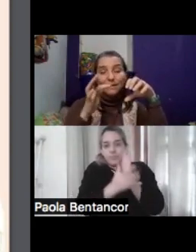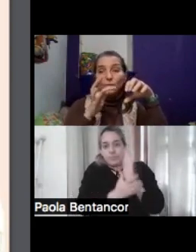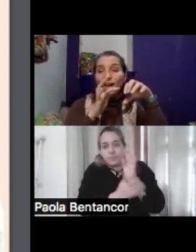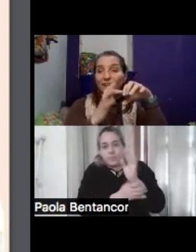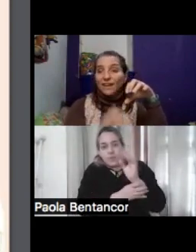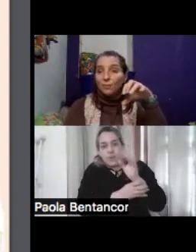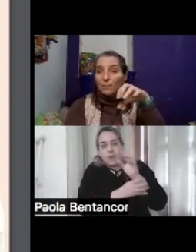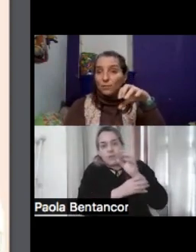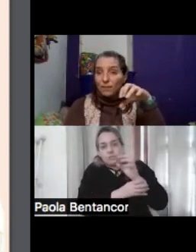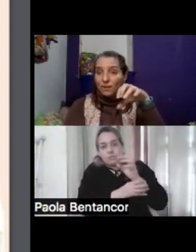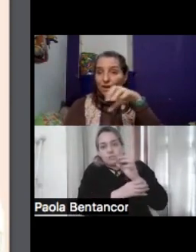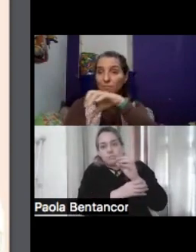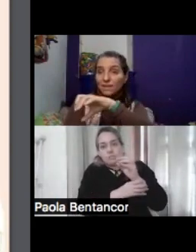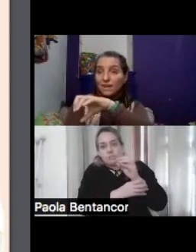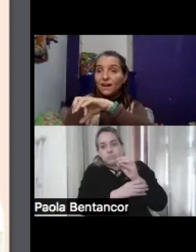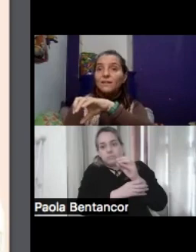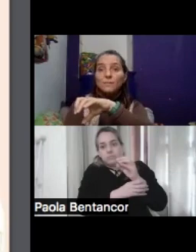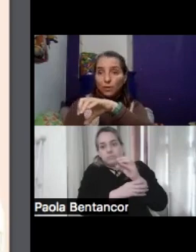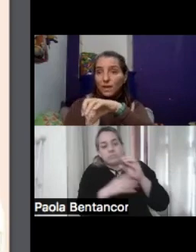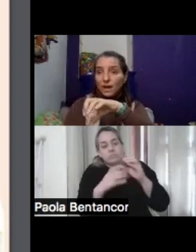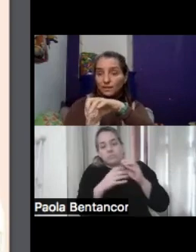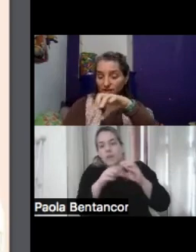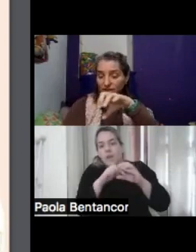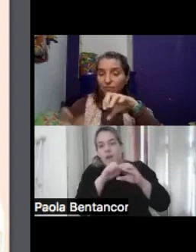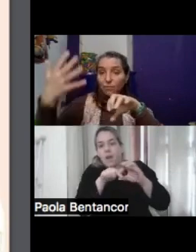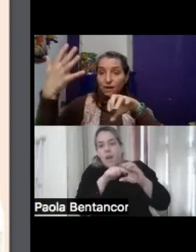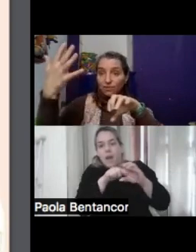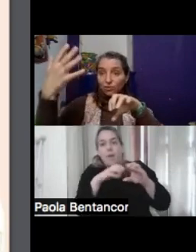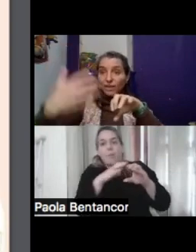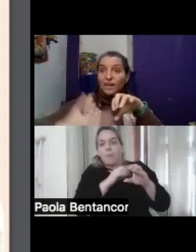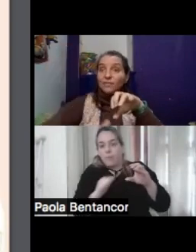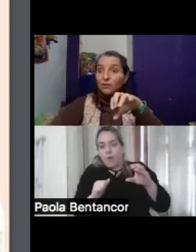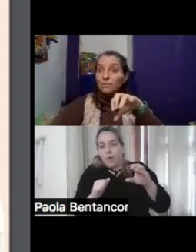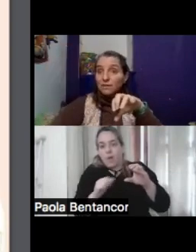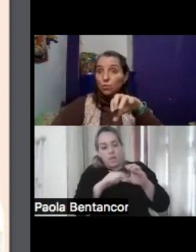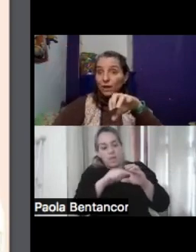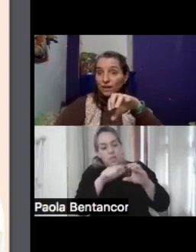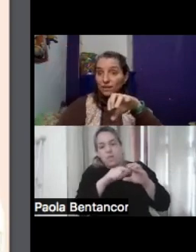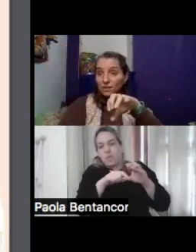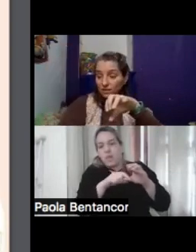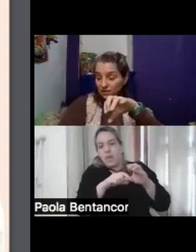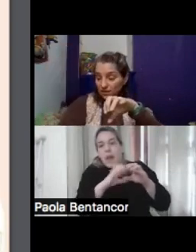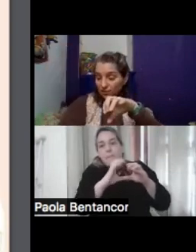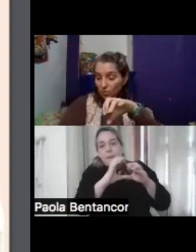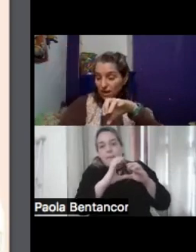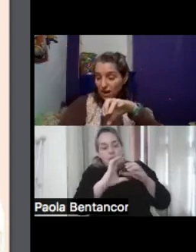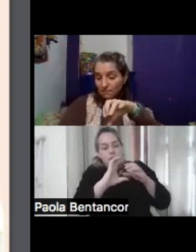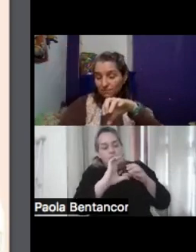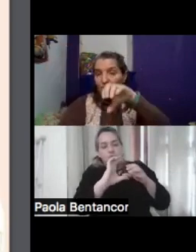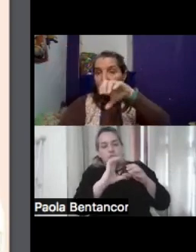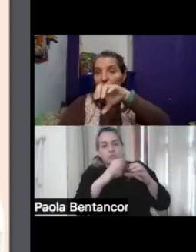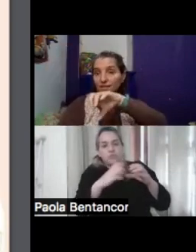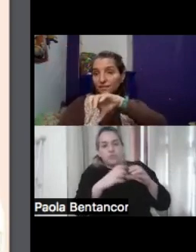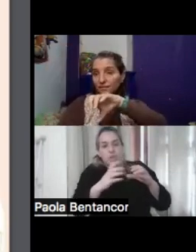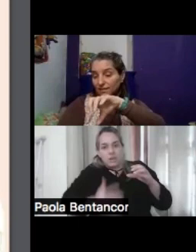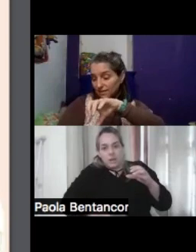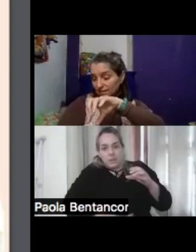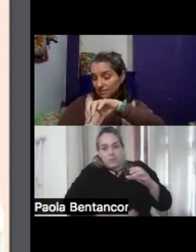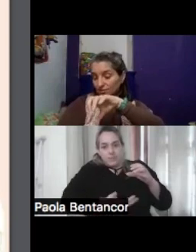la mano en una posición en particular en la cual podía poner la mamadera y podía de esa forma sostener en forma segura a su